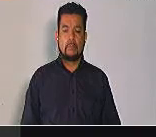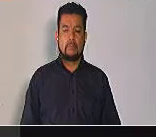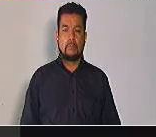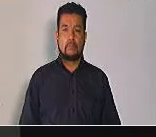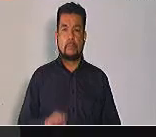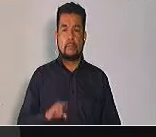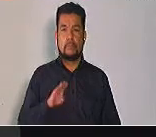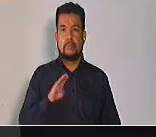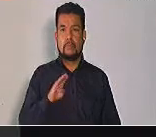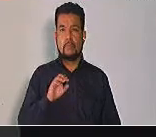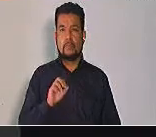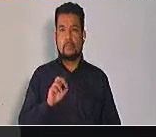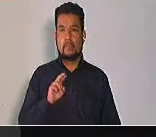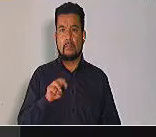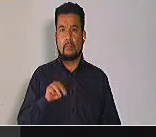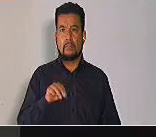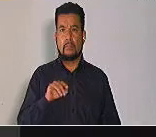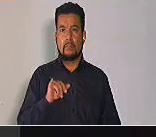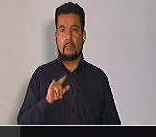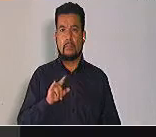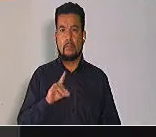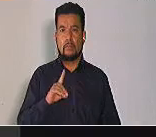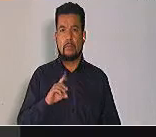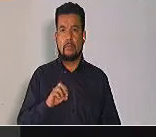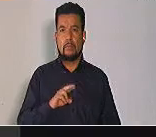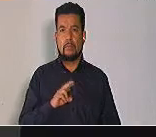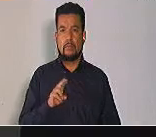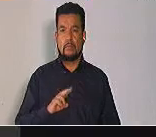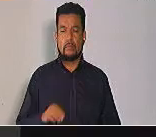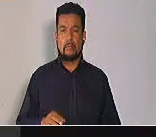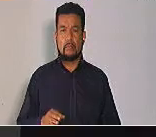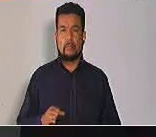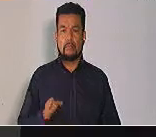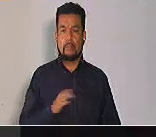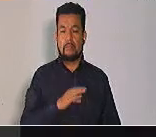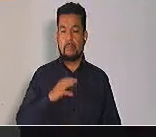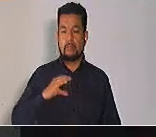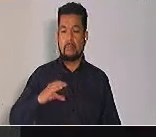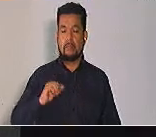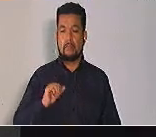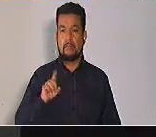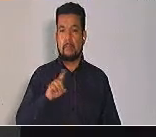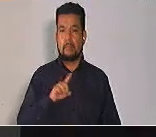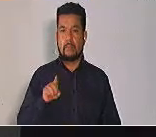Bermúdez Lemus Miguel Alexander. Castillo Castañeda Arturo.